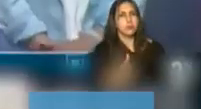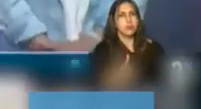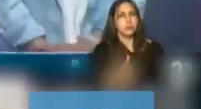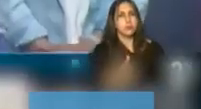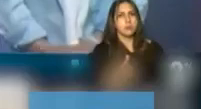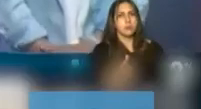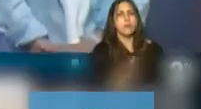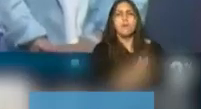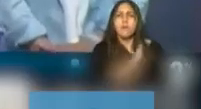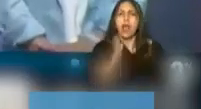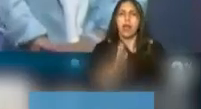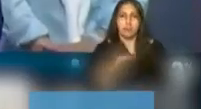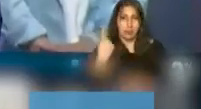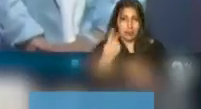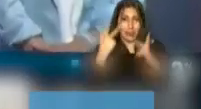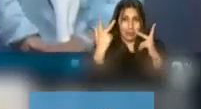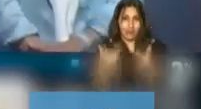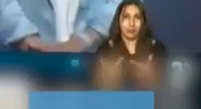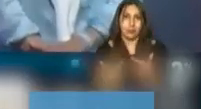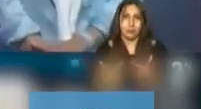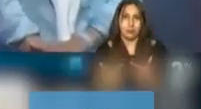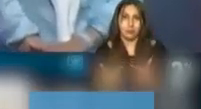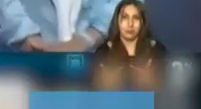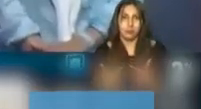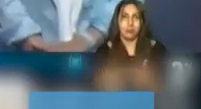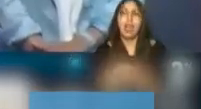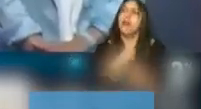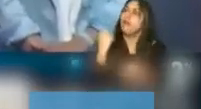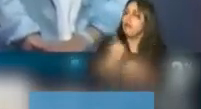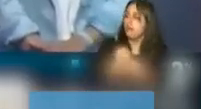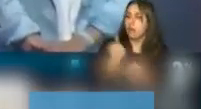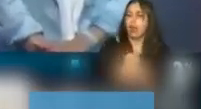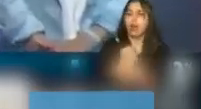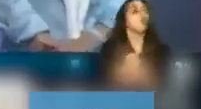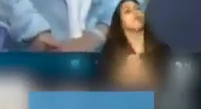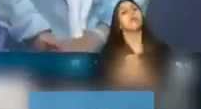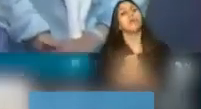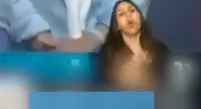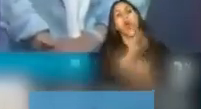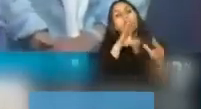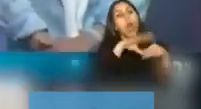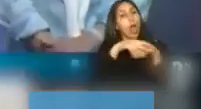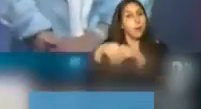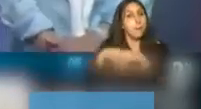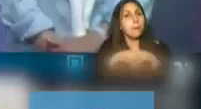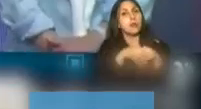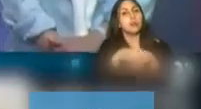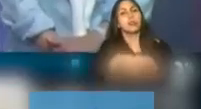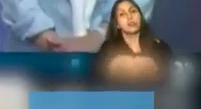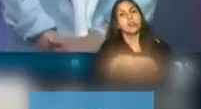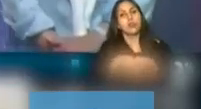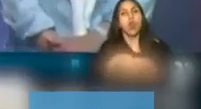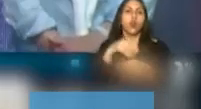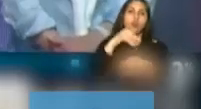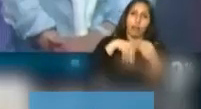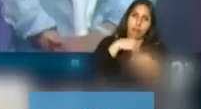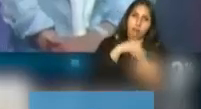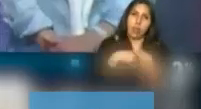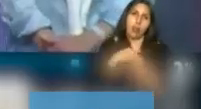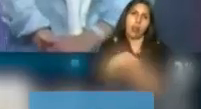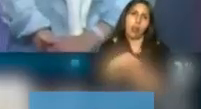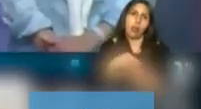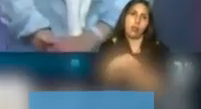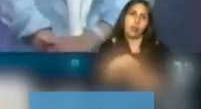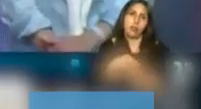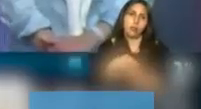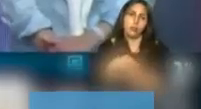uno, que va a derramar, es un melodrama. Es decir, el discurso de la calle Pou es melodramático en el sentido serio del término. Tú hablabas,